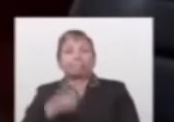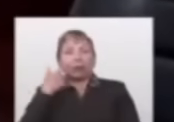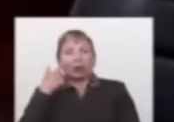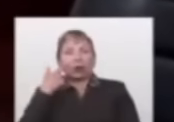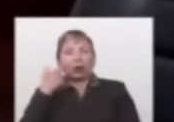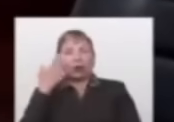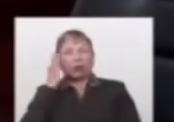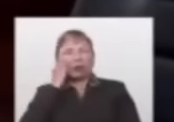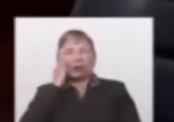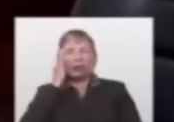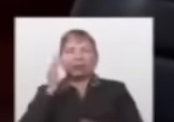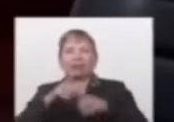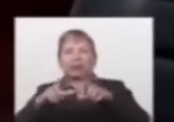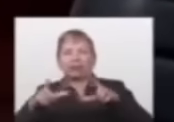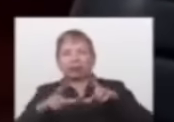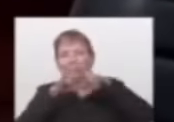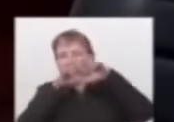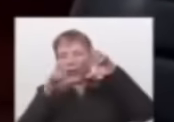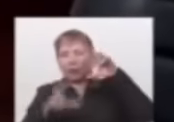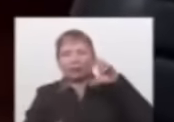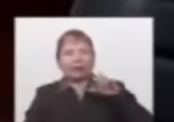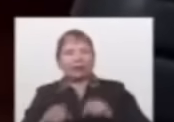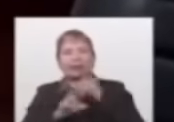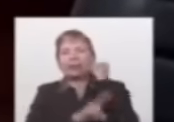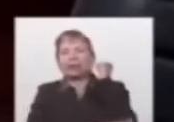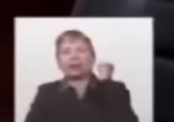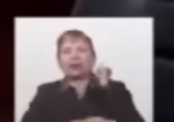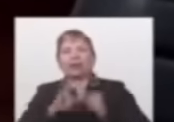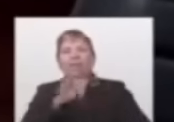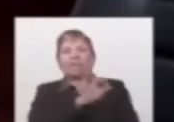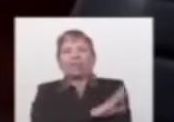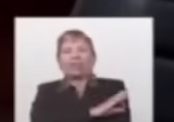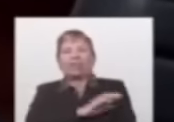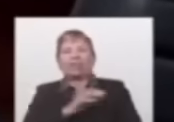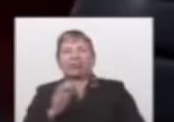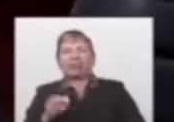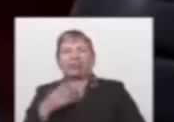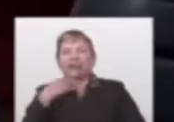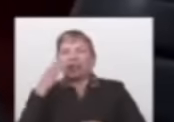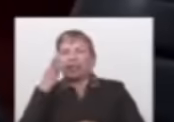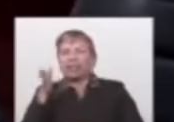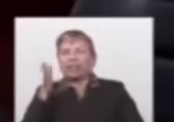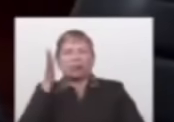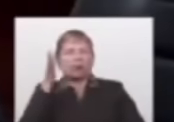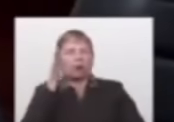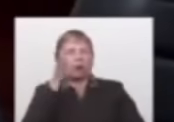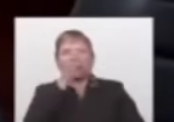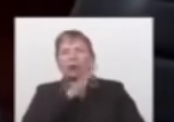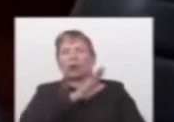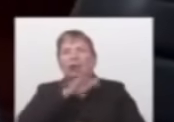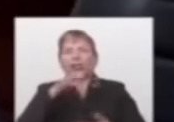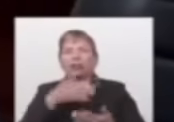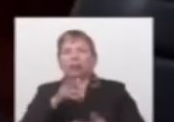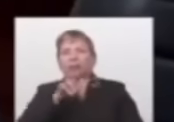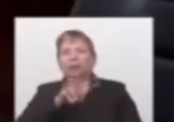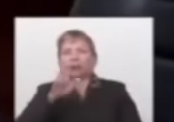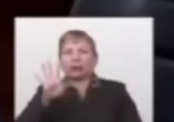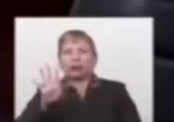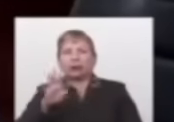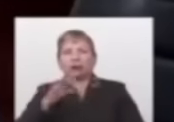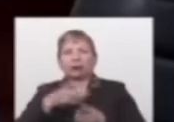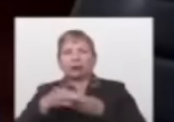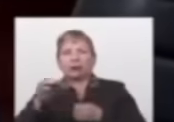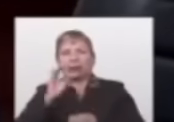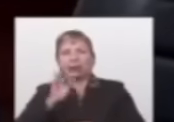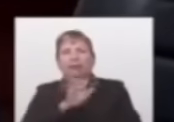Conozco el territorio del Perú a nivel nacional. Fiscal, soy una fiscal que ha recorrido casi los 34